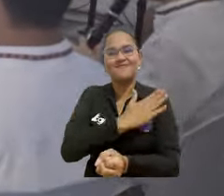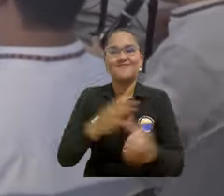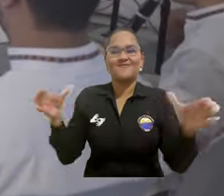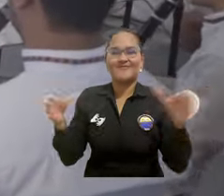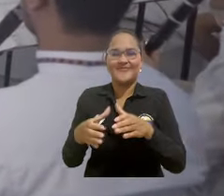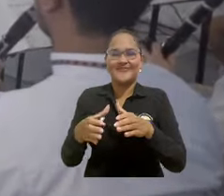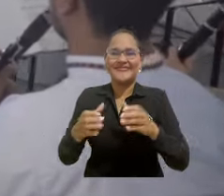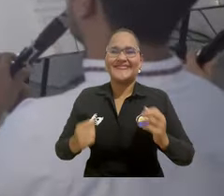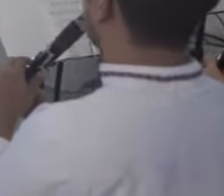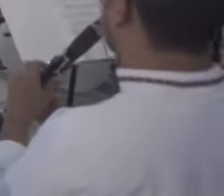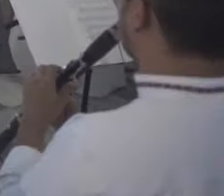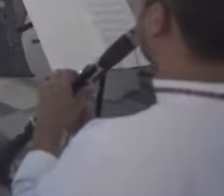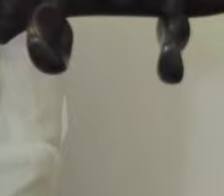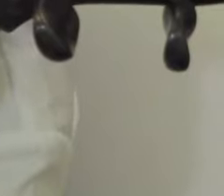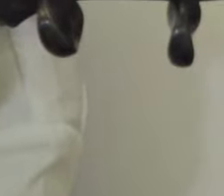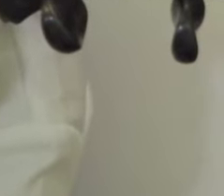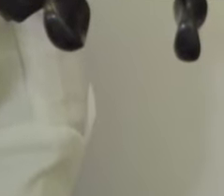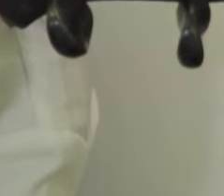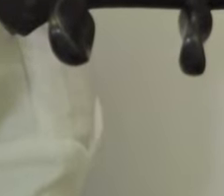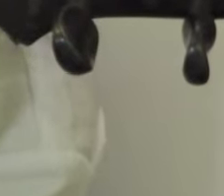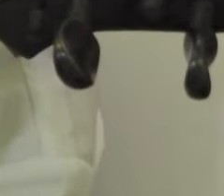sinfónica.